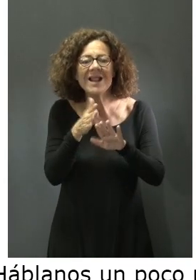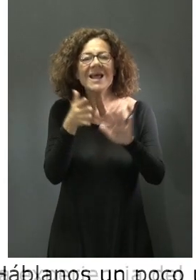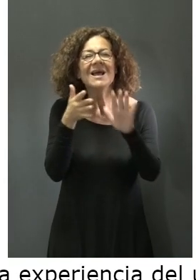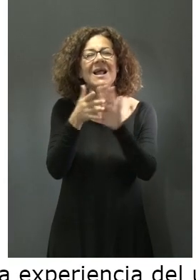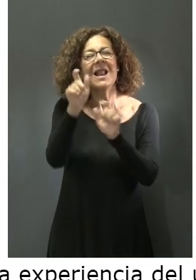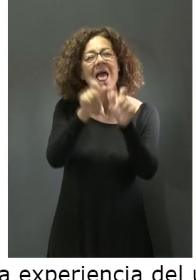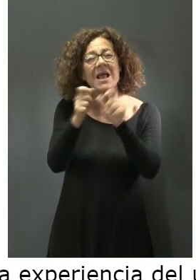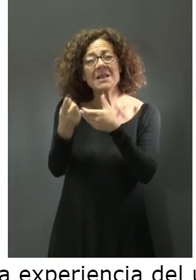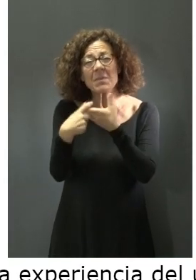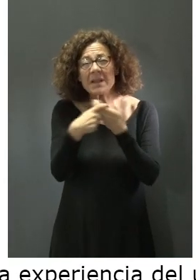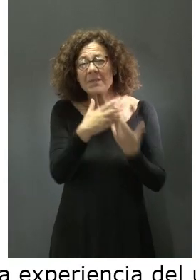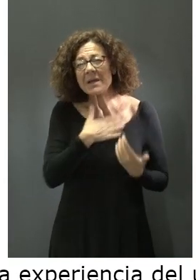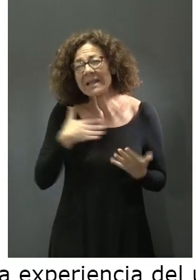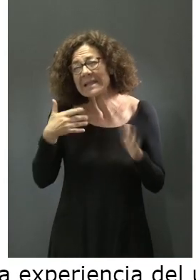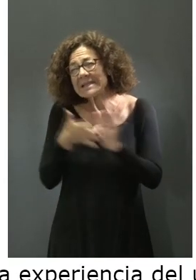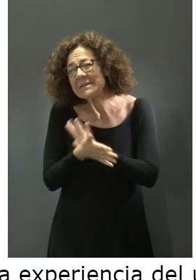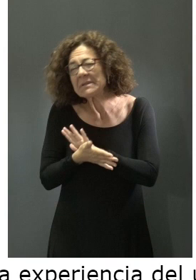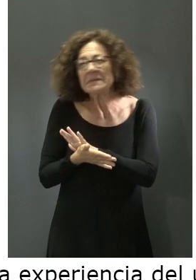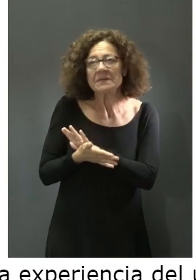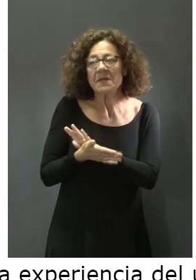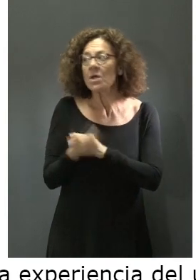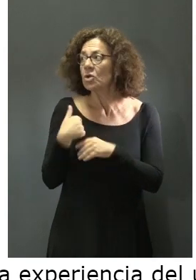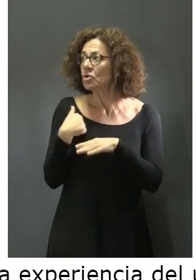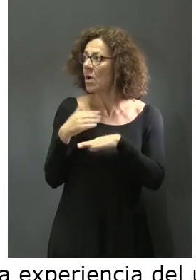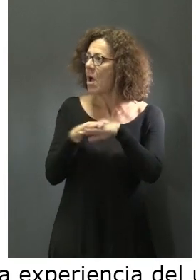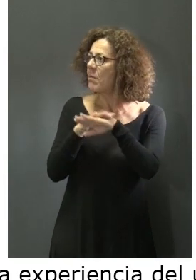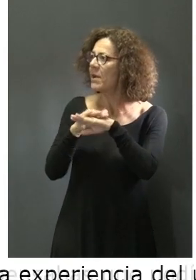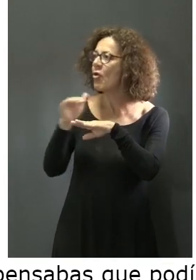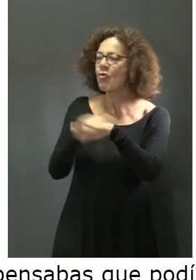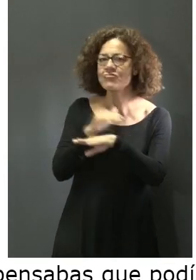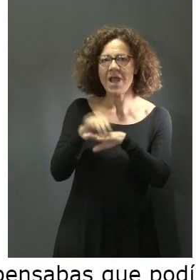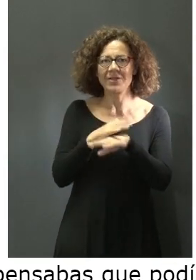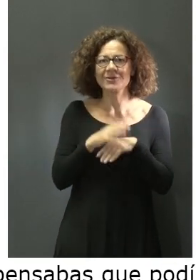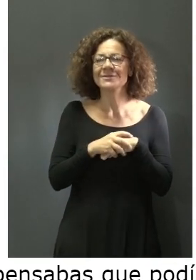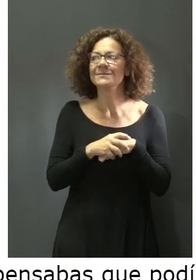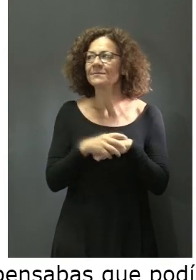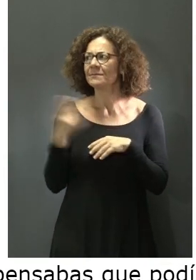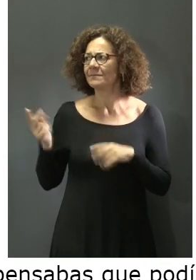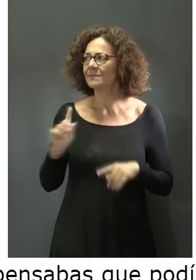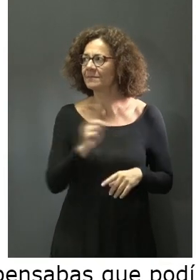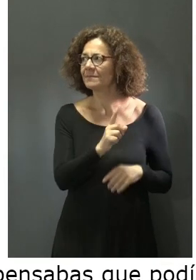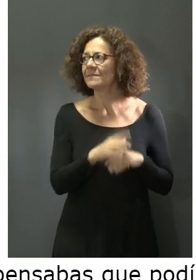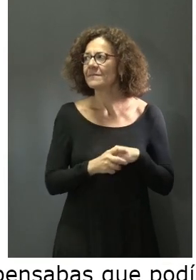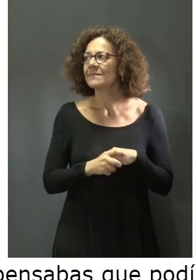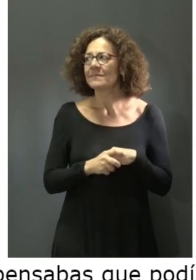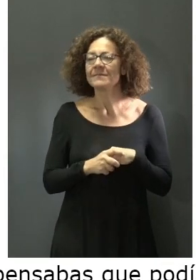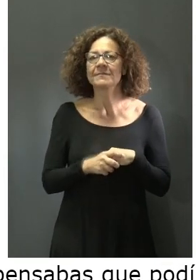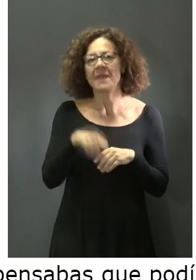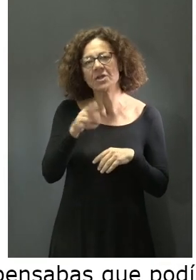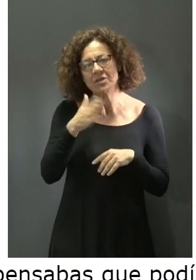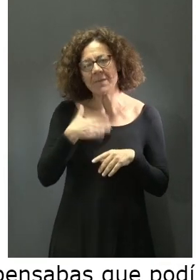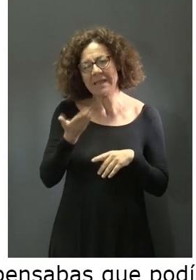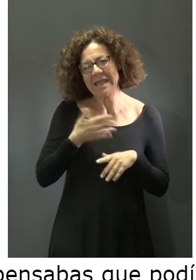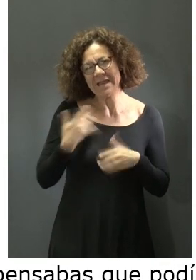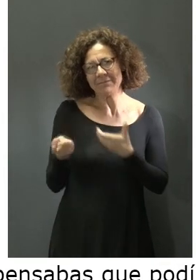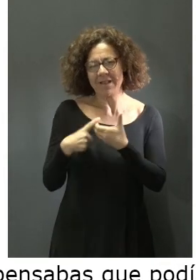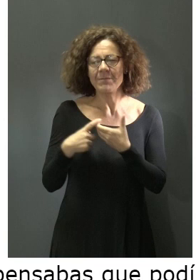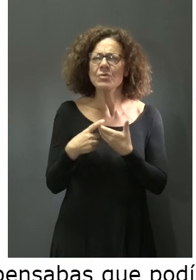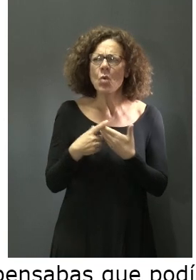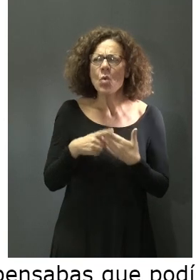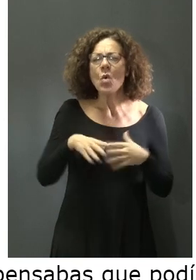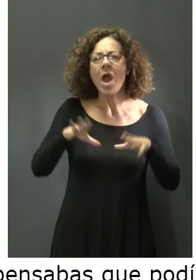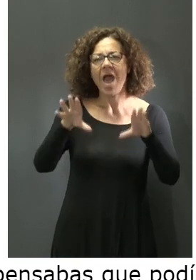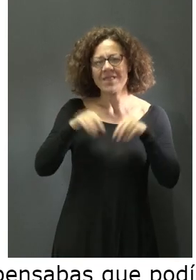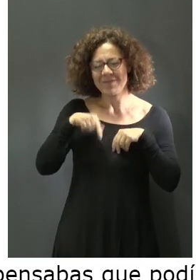quiere participar. Perdón, que tengo gatos y No te quieren preocupes. presentarse ellos también. Les admitimos aquí en